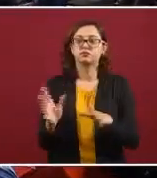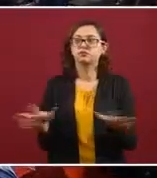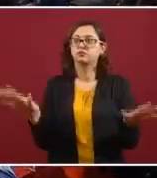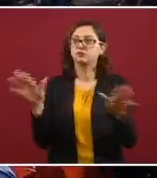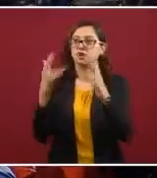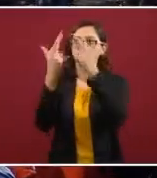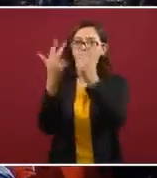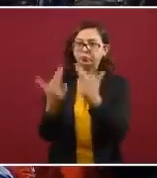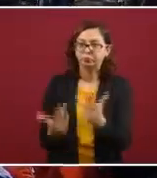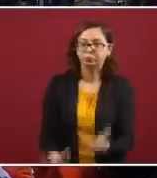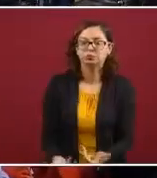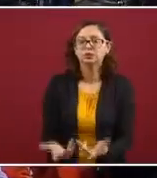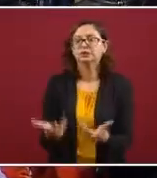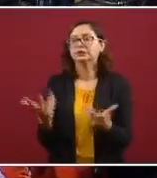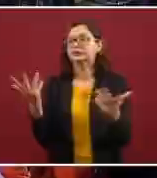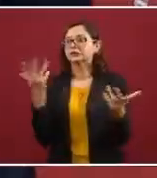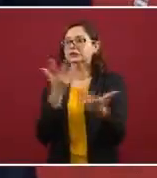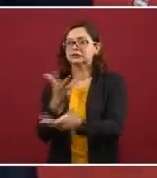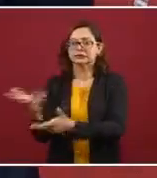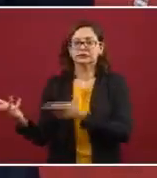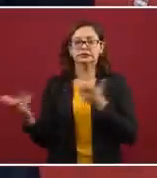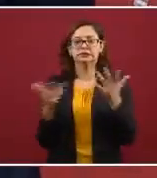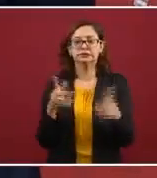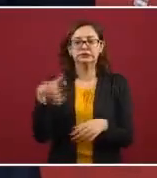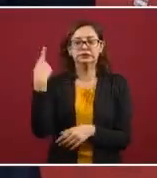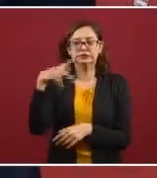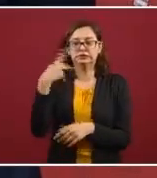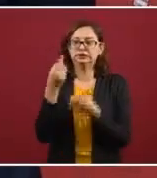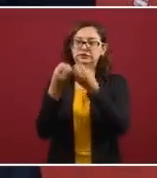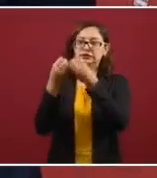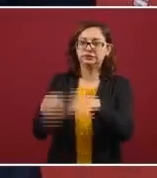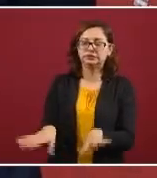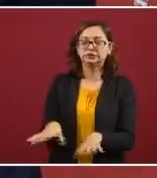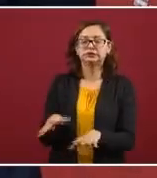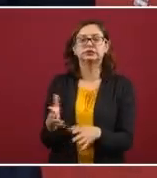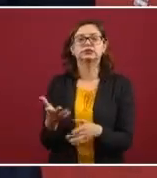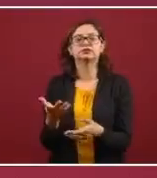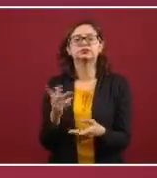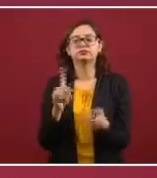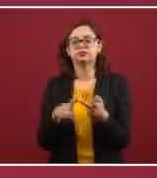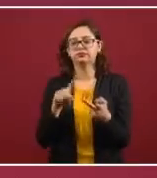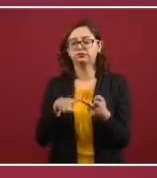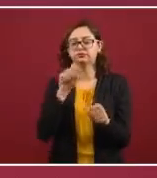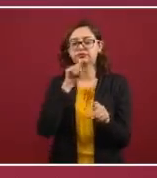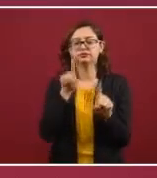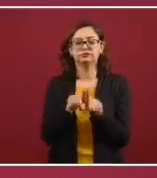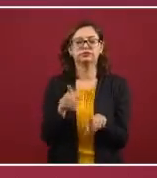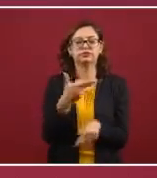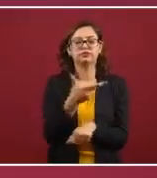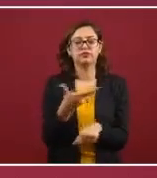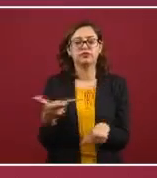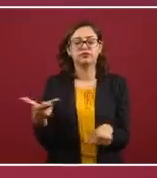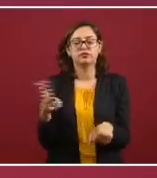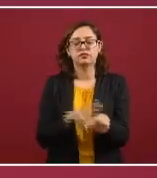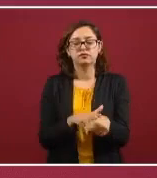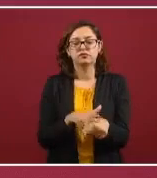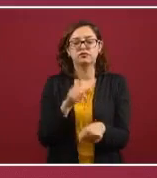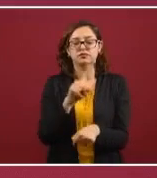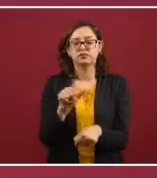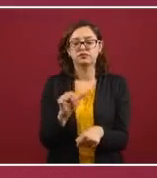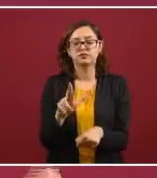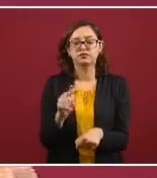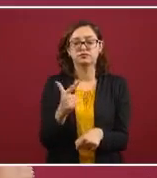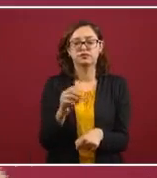415 camas que toda la zona metropolitana de Puebla perdió. Lo mismo el hospital de Zaragoza en el Estado de